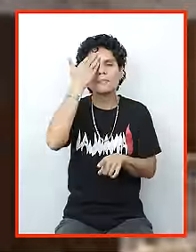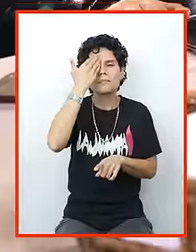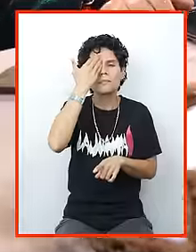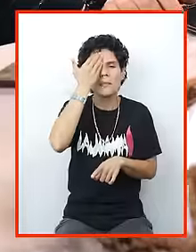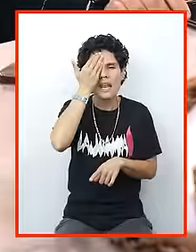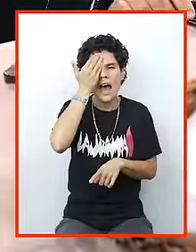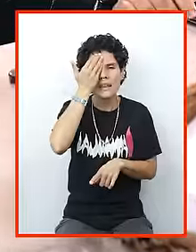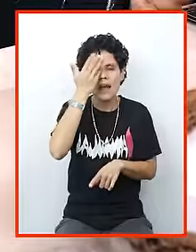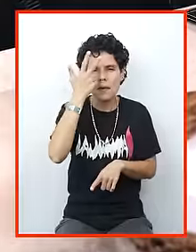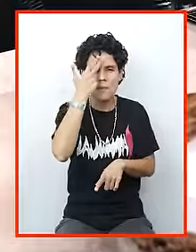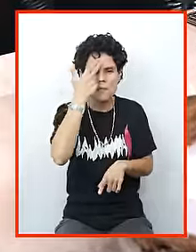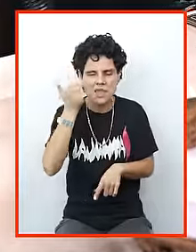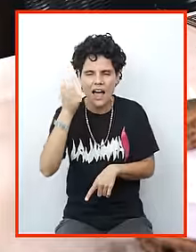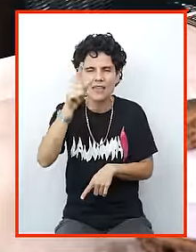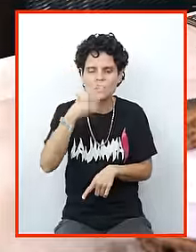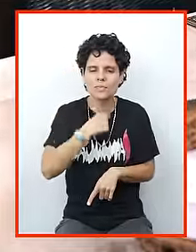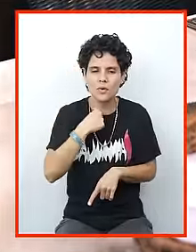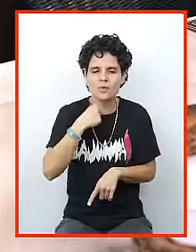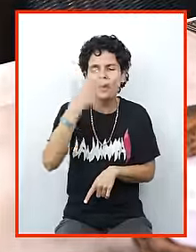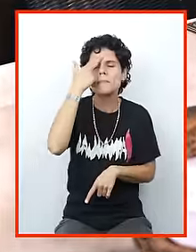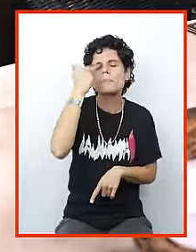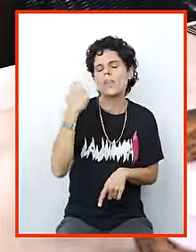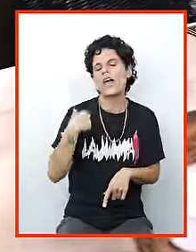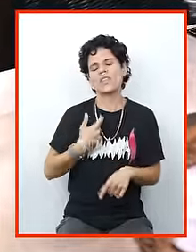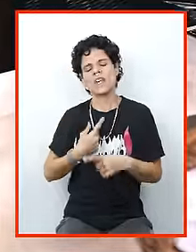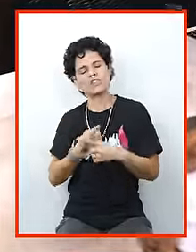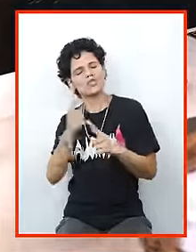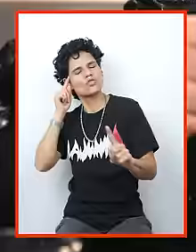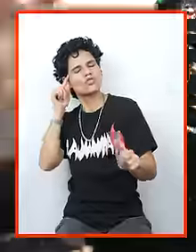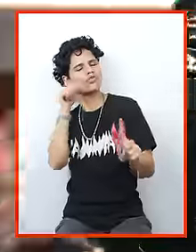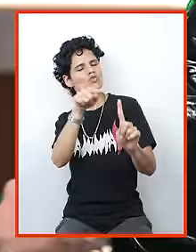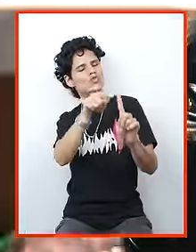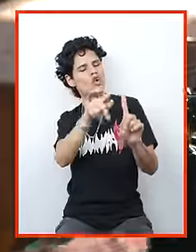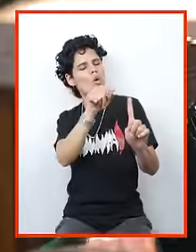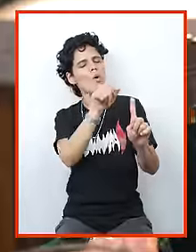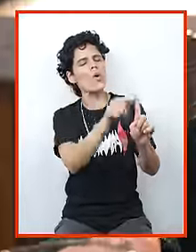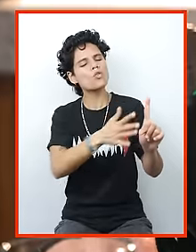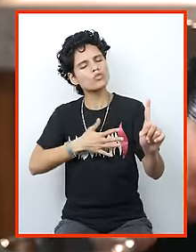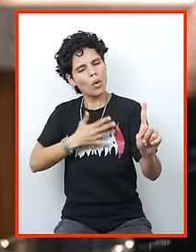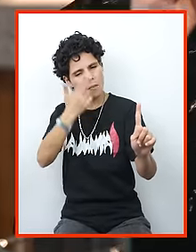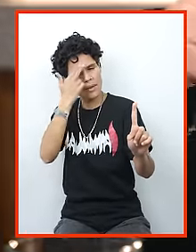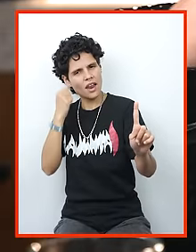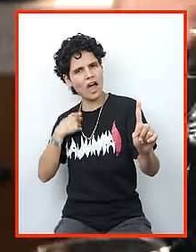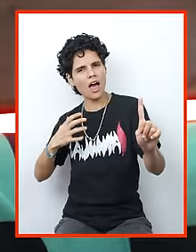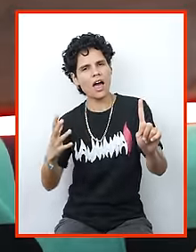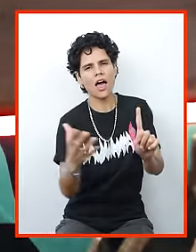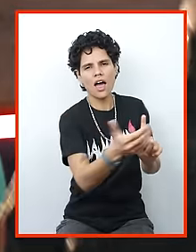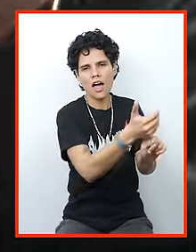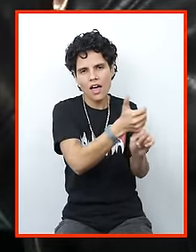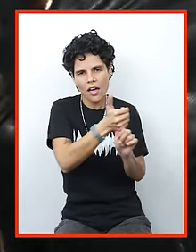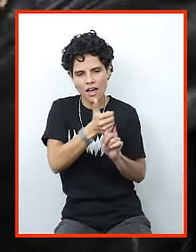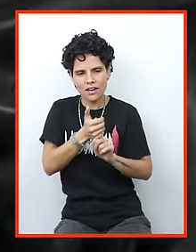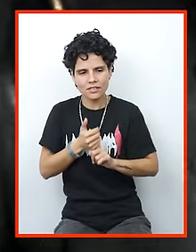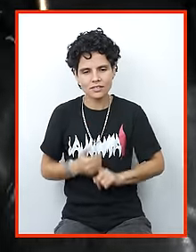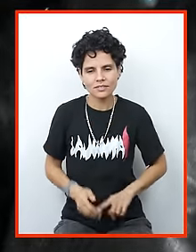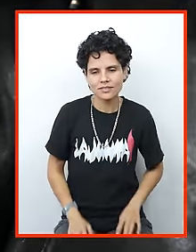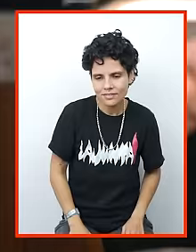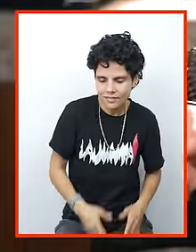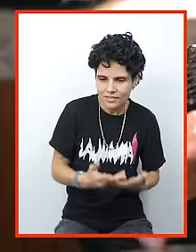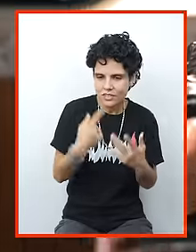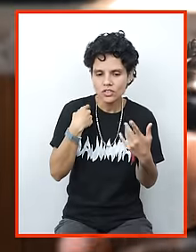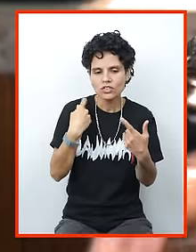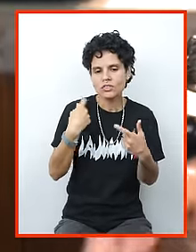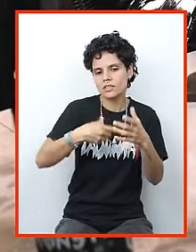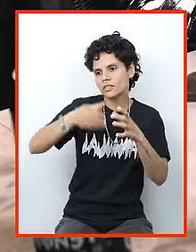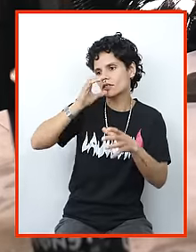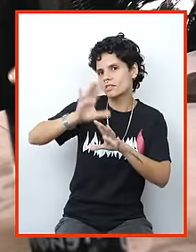Pirata. ¿Tu pirata soy yo? Soy yo, esa. Fui a Fantasilandia, la weá, fui a Fantasilandia. Ya está bien. Fui a Fantasilandia. No